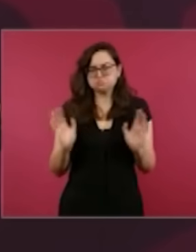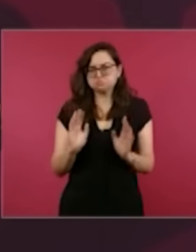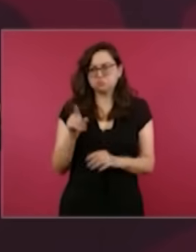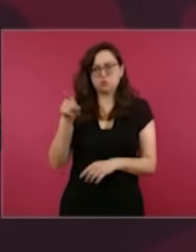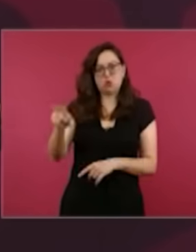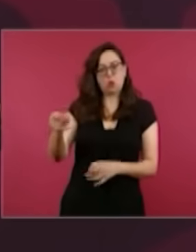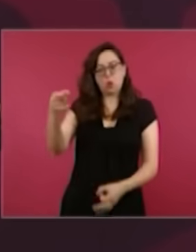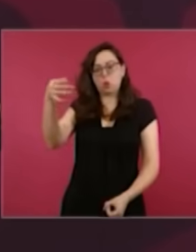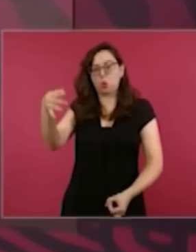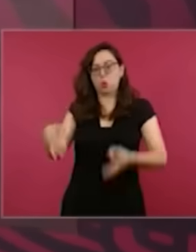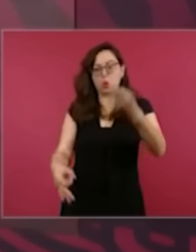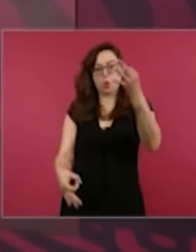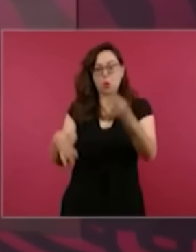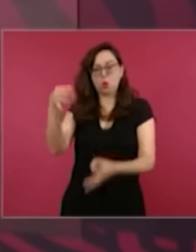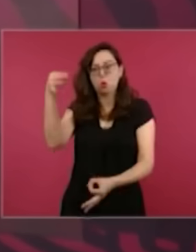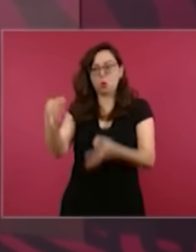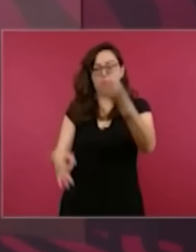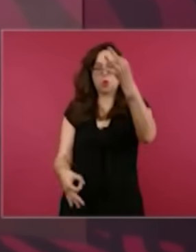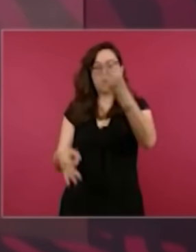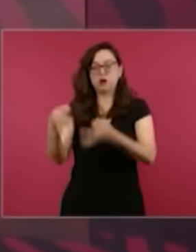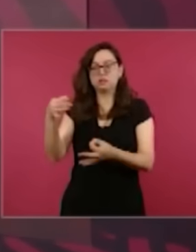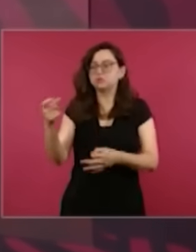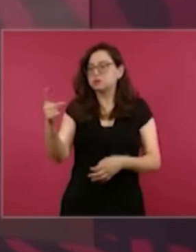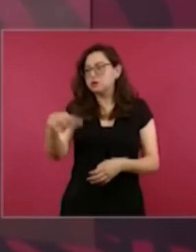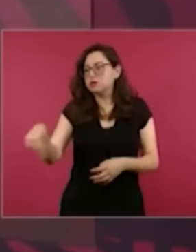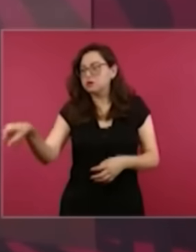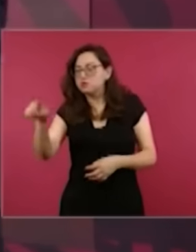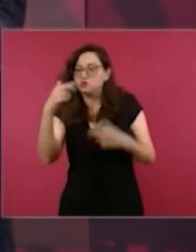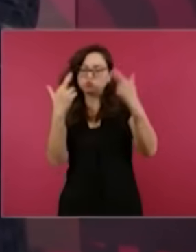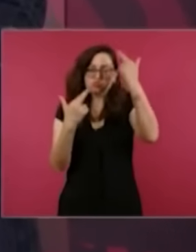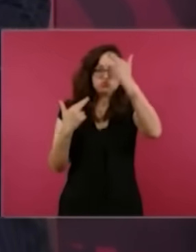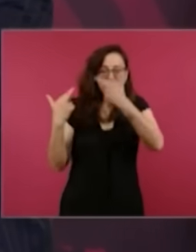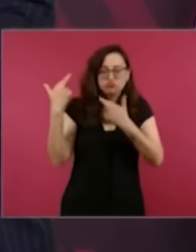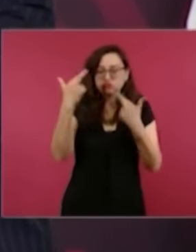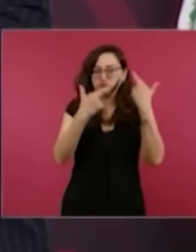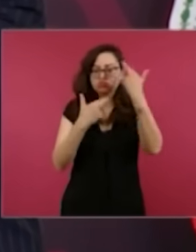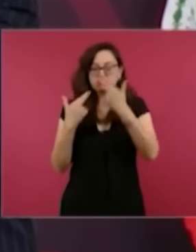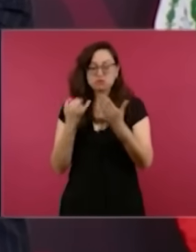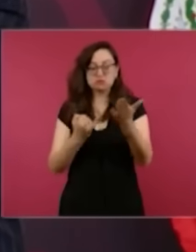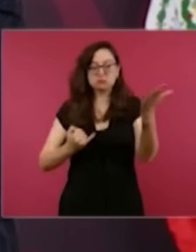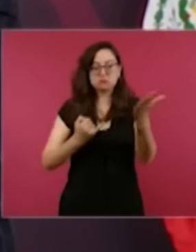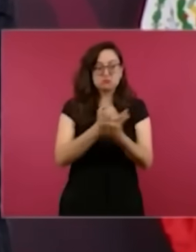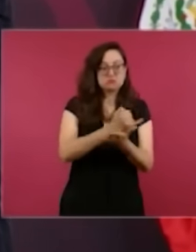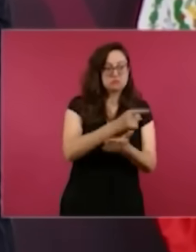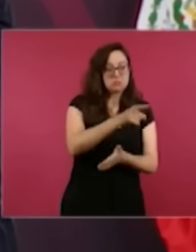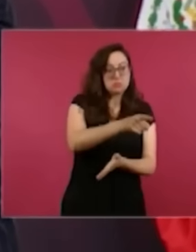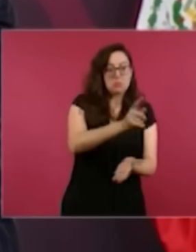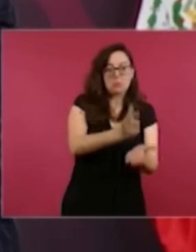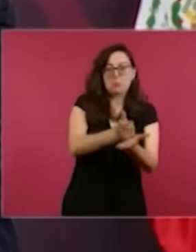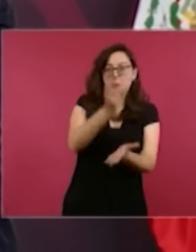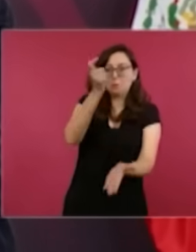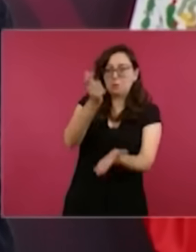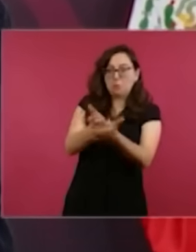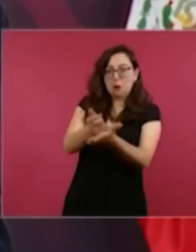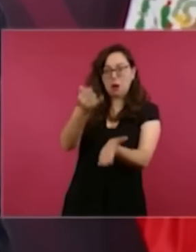aventura, es toda una estrategia fallida, que regresen los soldados a los cuarteles.